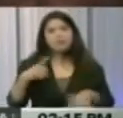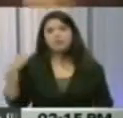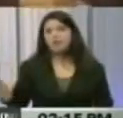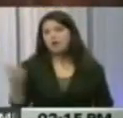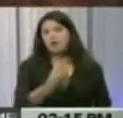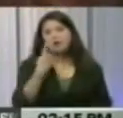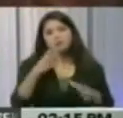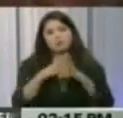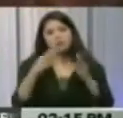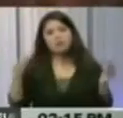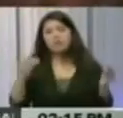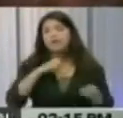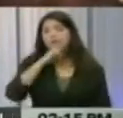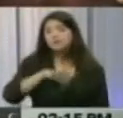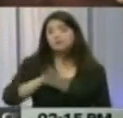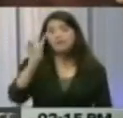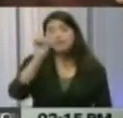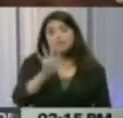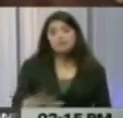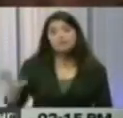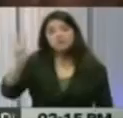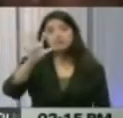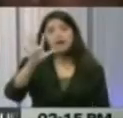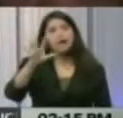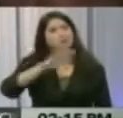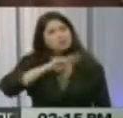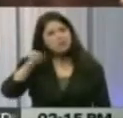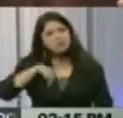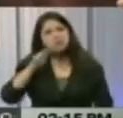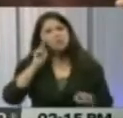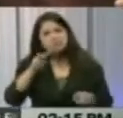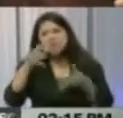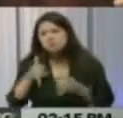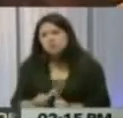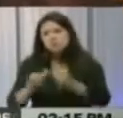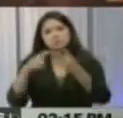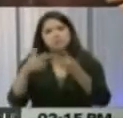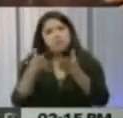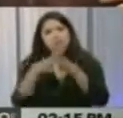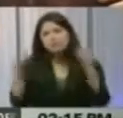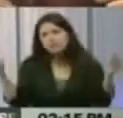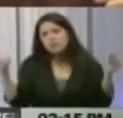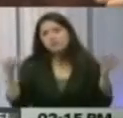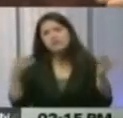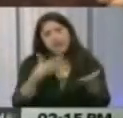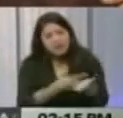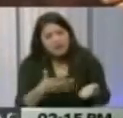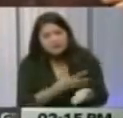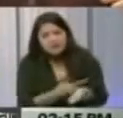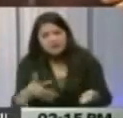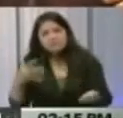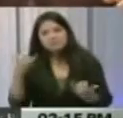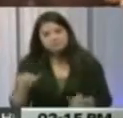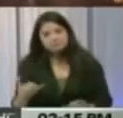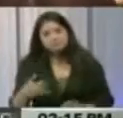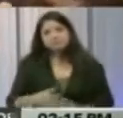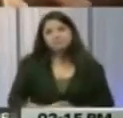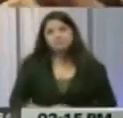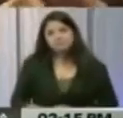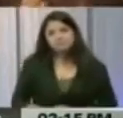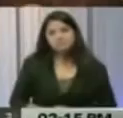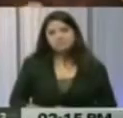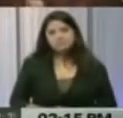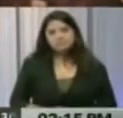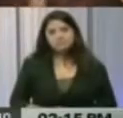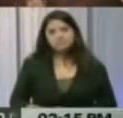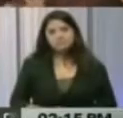igual, a la historia de la República, a nuestro paisaje, a nuestros hijos, a nuestras hijas y a la sangre que nosotros llevamos por dentro. Por eso